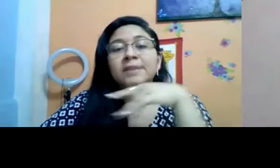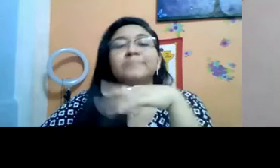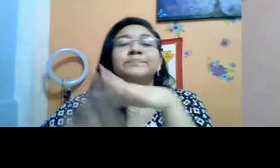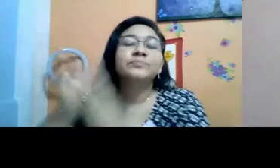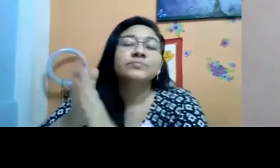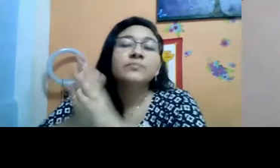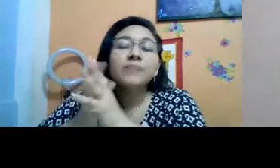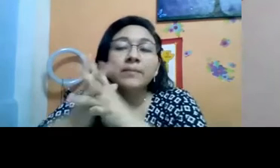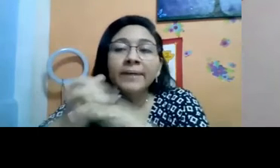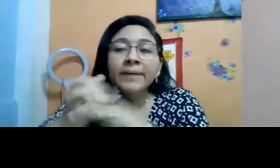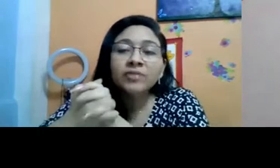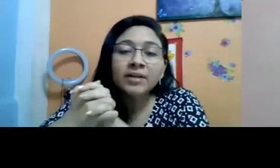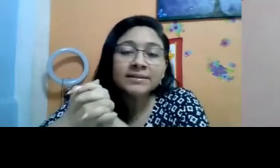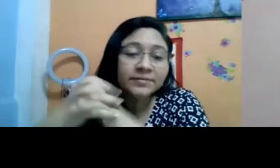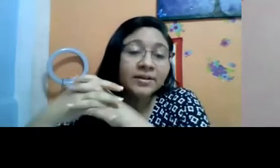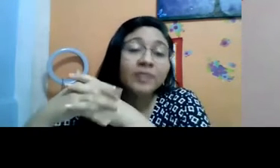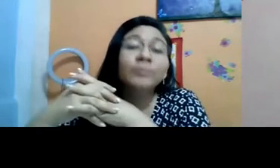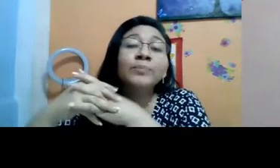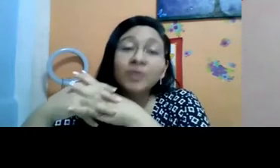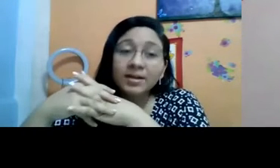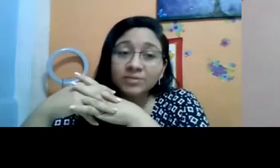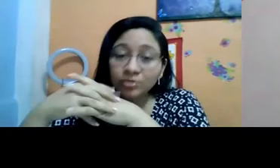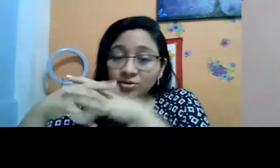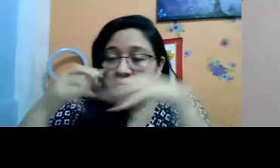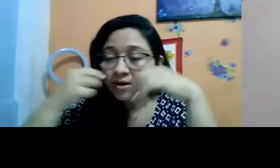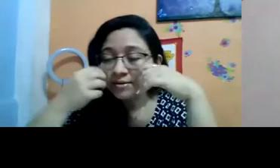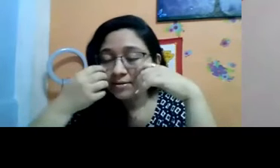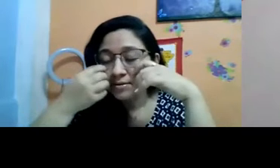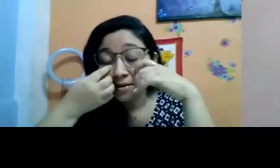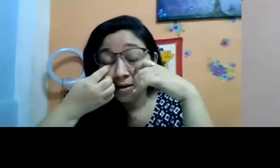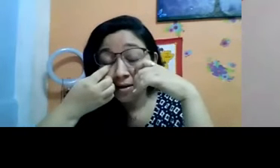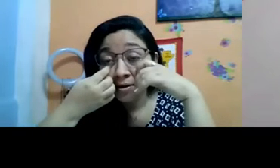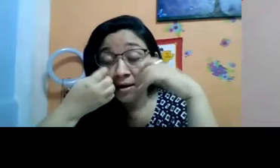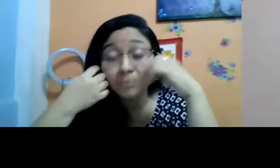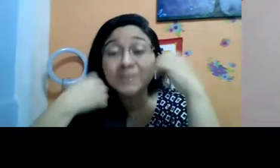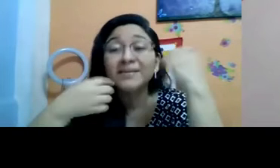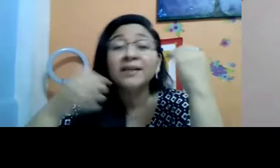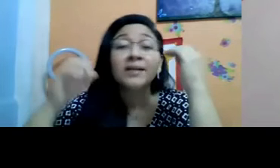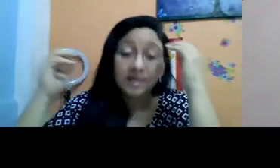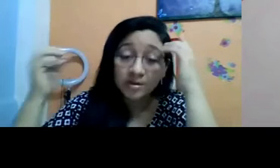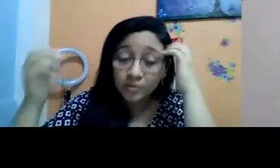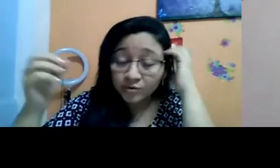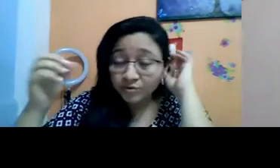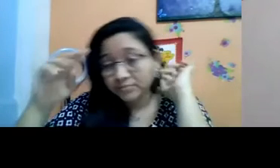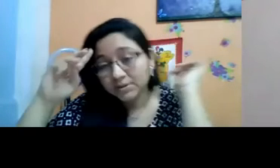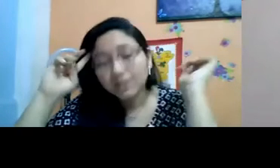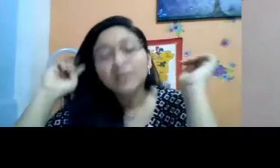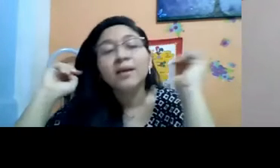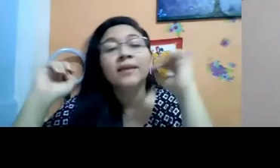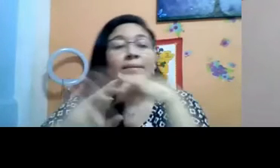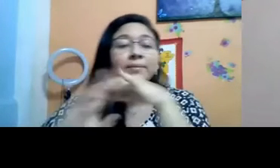Ya. Para obtener el certificado por las 8 horas, tendríamos que completar el curso,